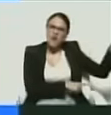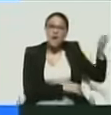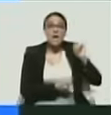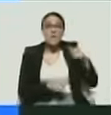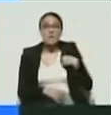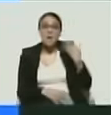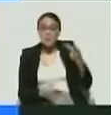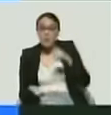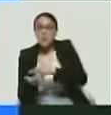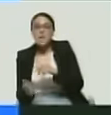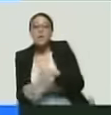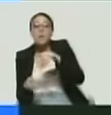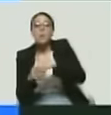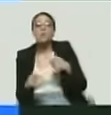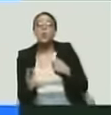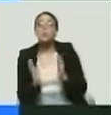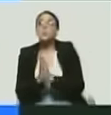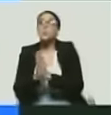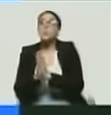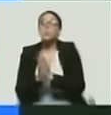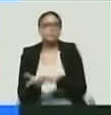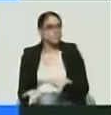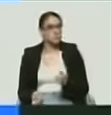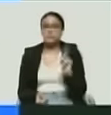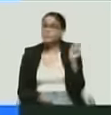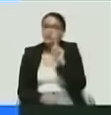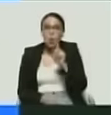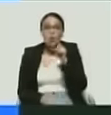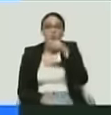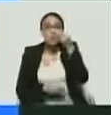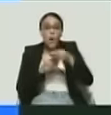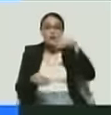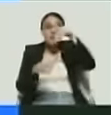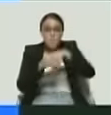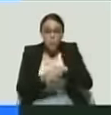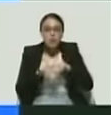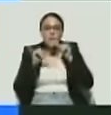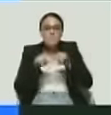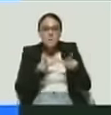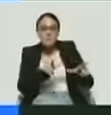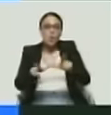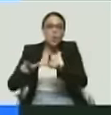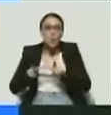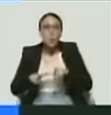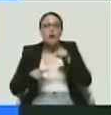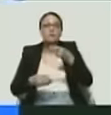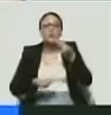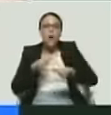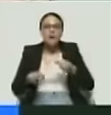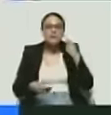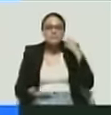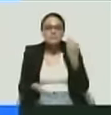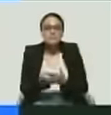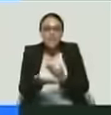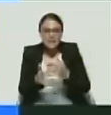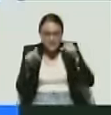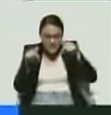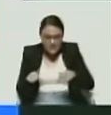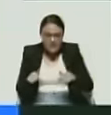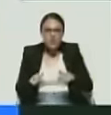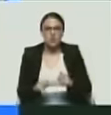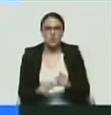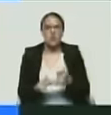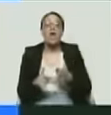se va. No, tiene que votar en ese centro de votación. Y si es verdad que tienen esa